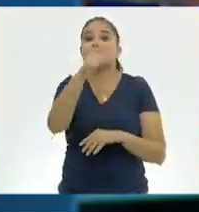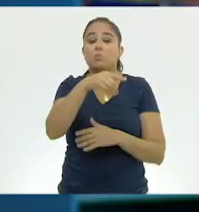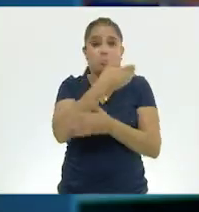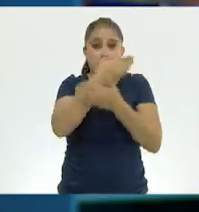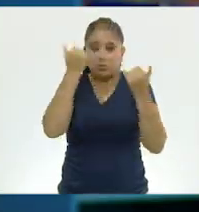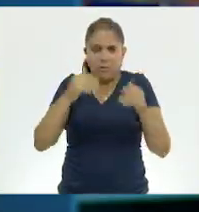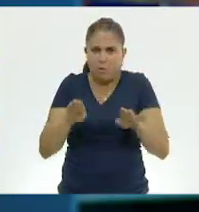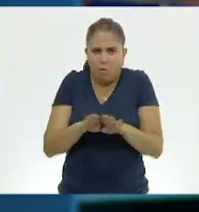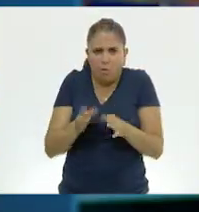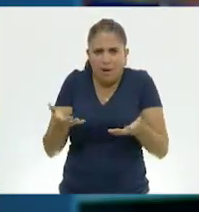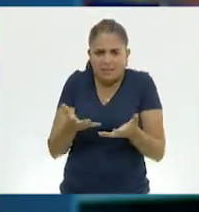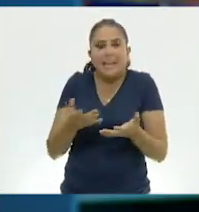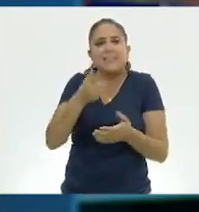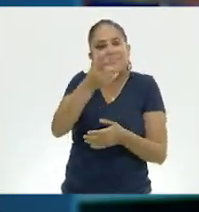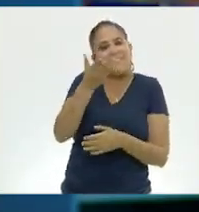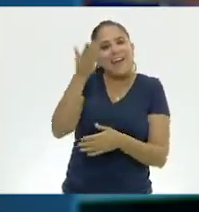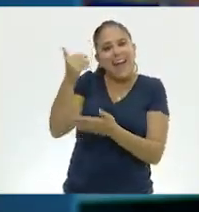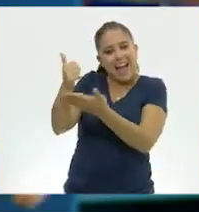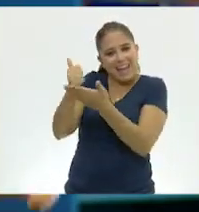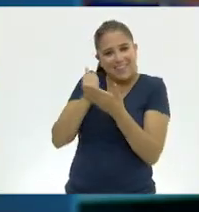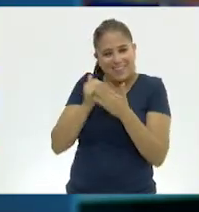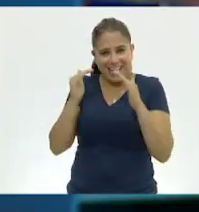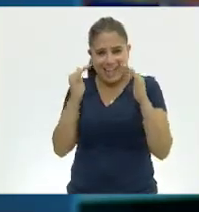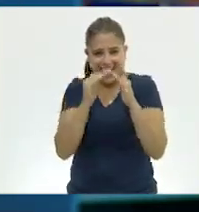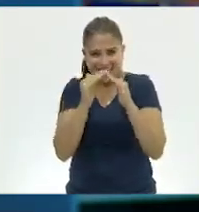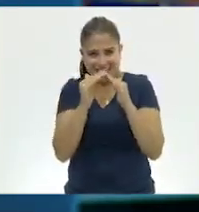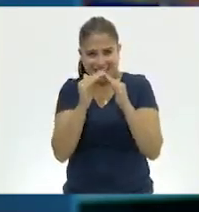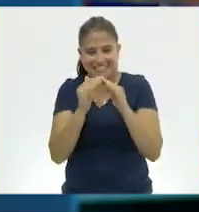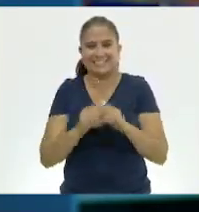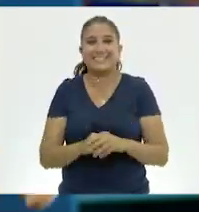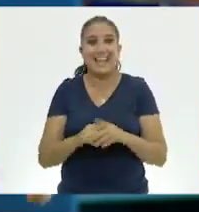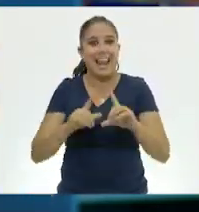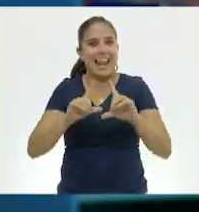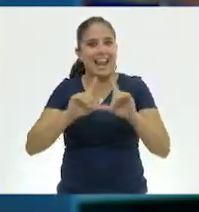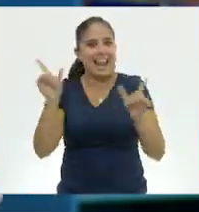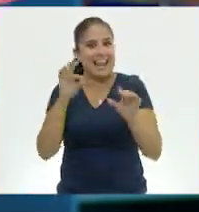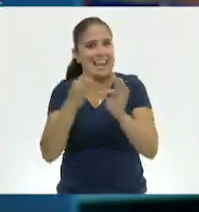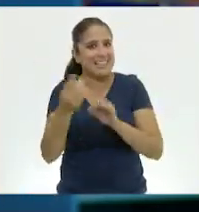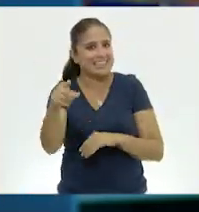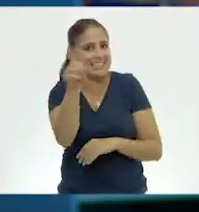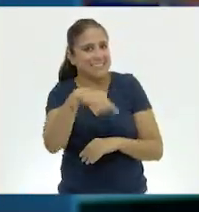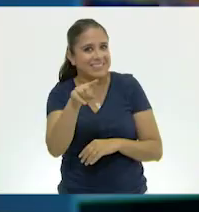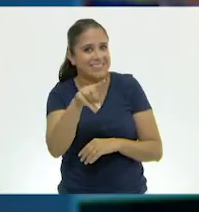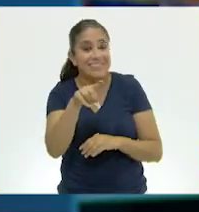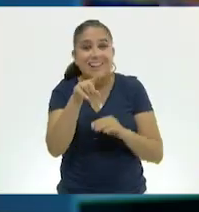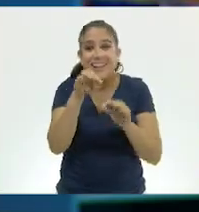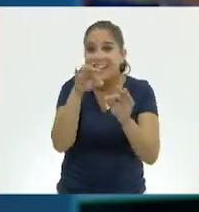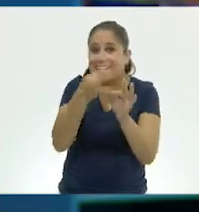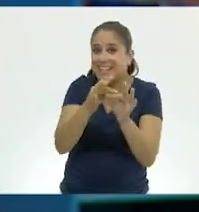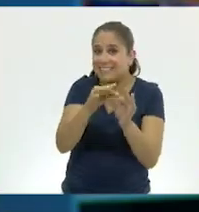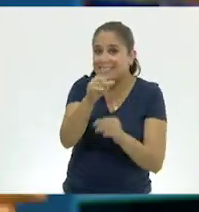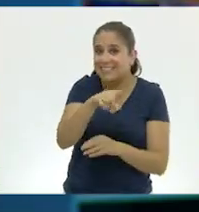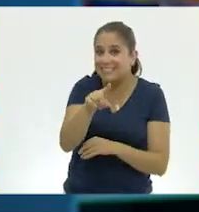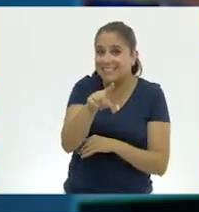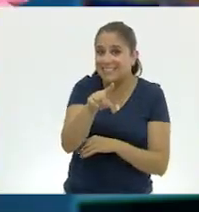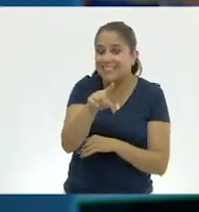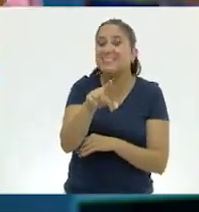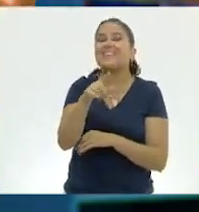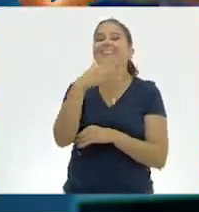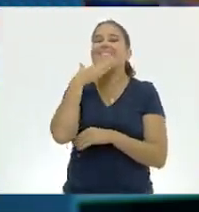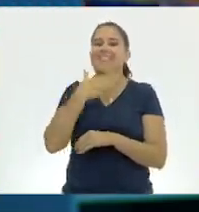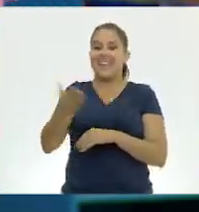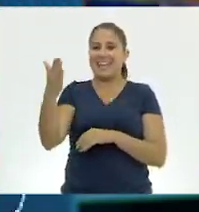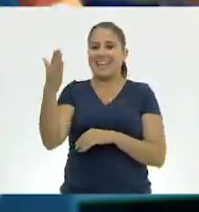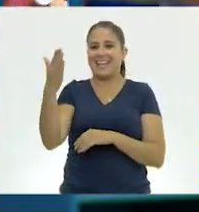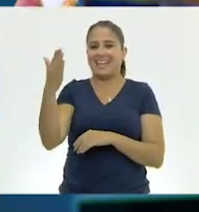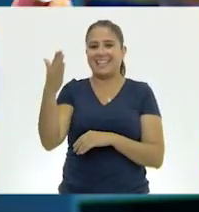sabes cómo hacerlo, pide ayuda en casa. ¿Lista? ¿Listo?